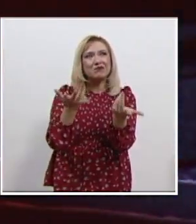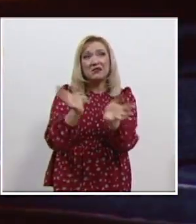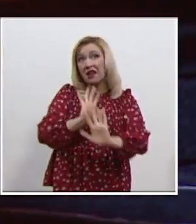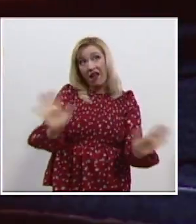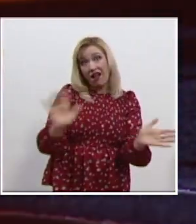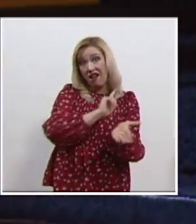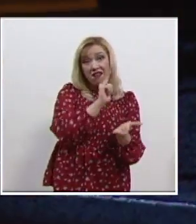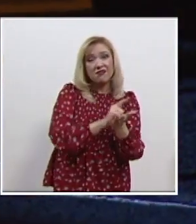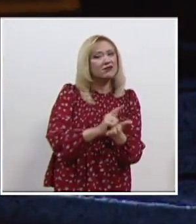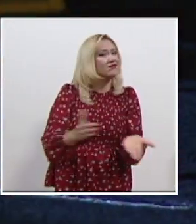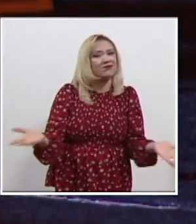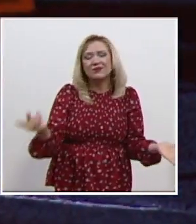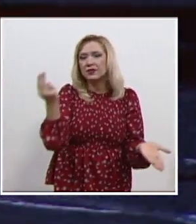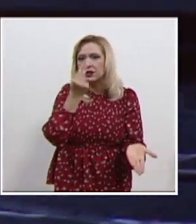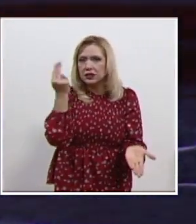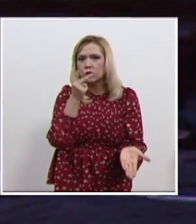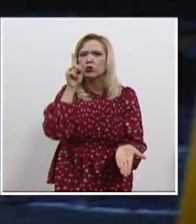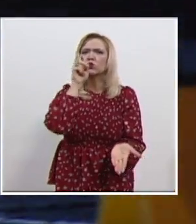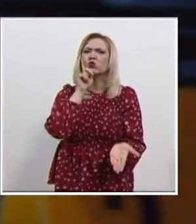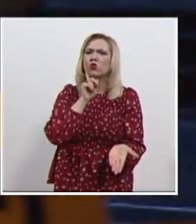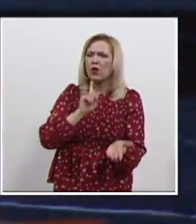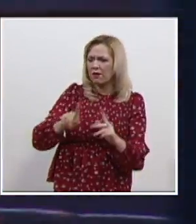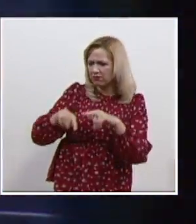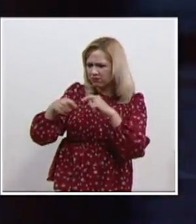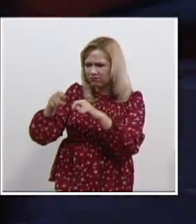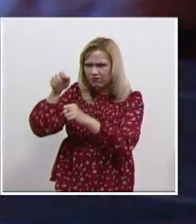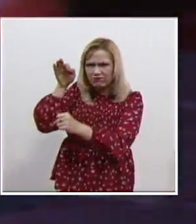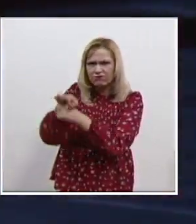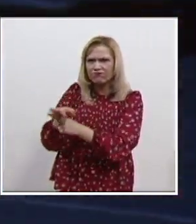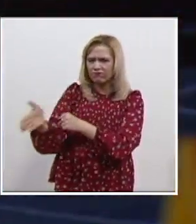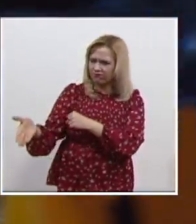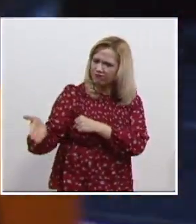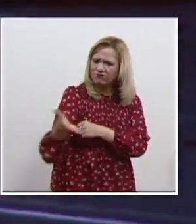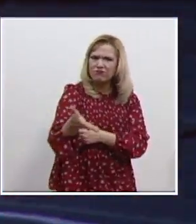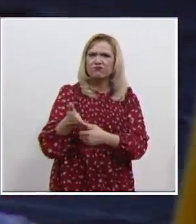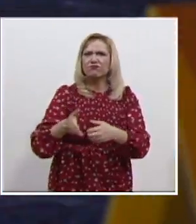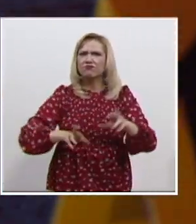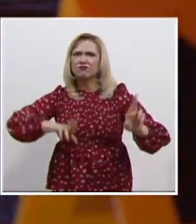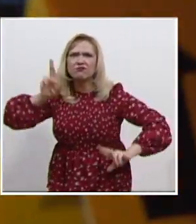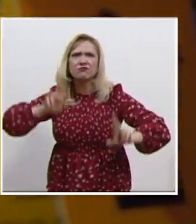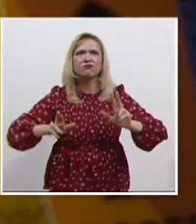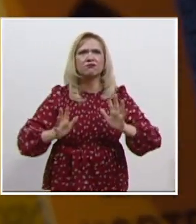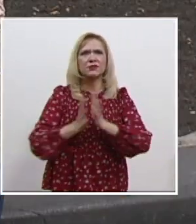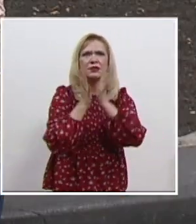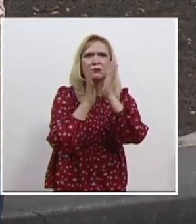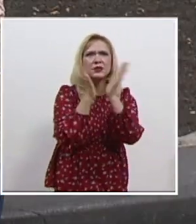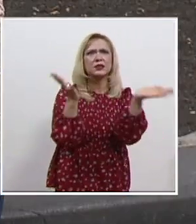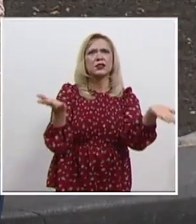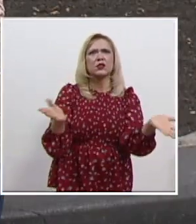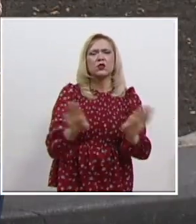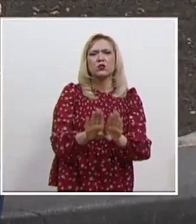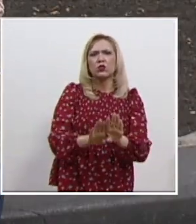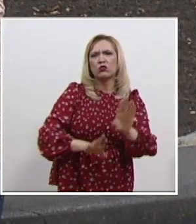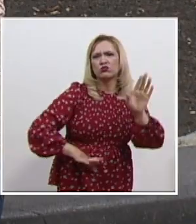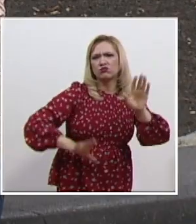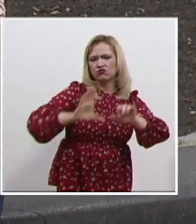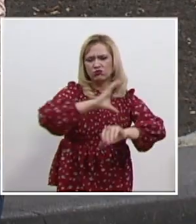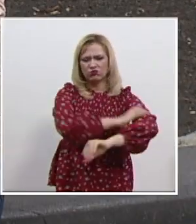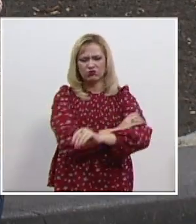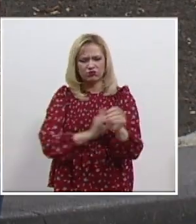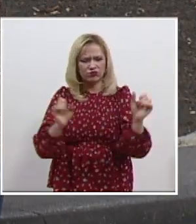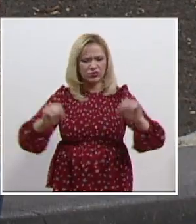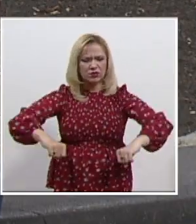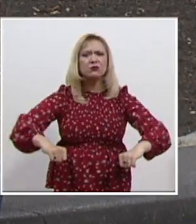Para ello es necesario empoderarlas y convertirlas en agentes de cambio. Además, es indispensable analizar los casos desde una